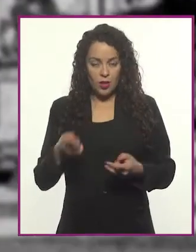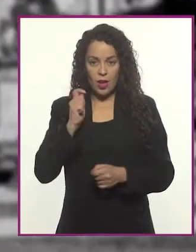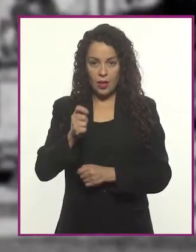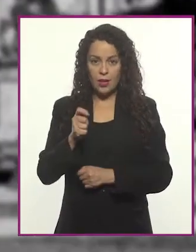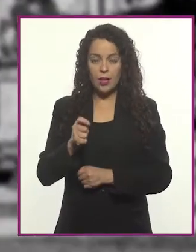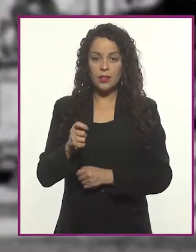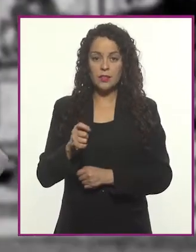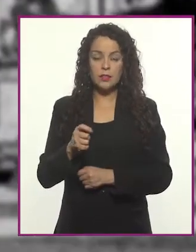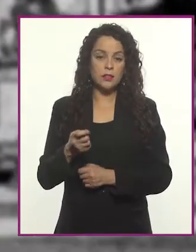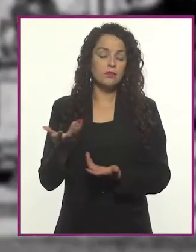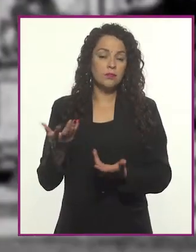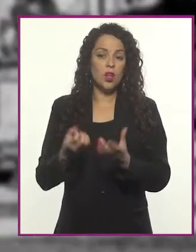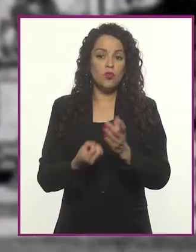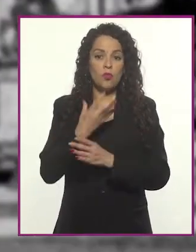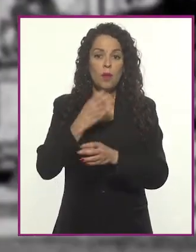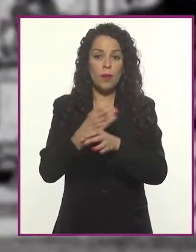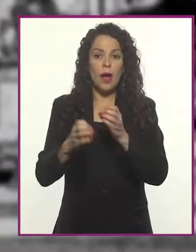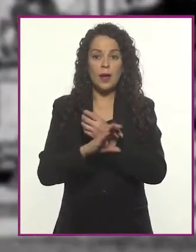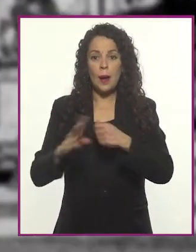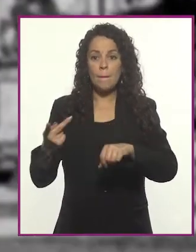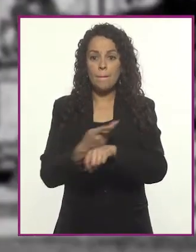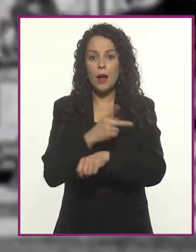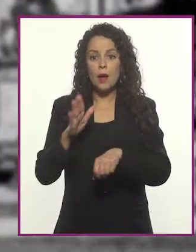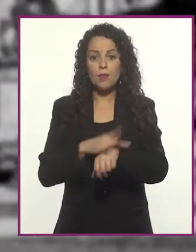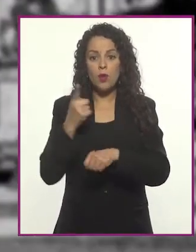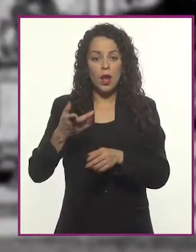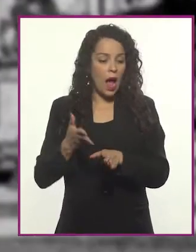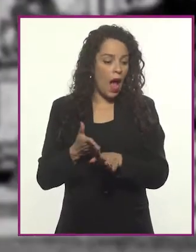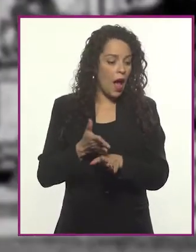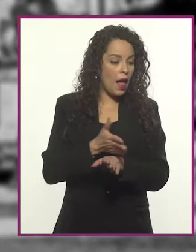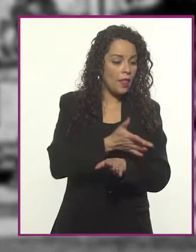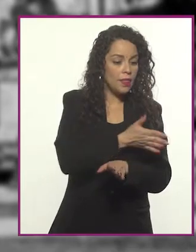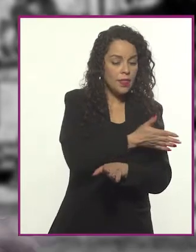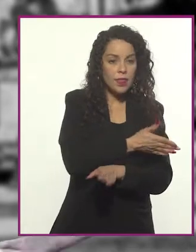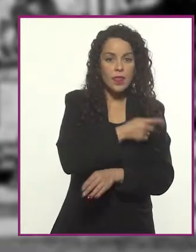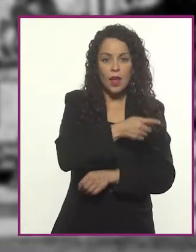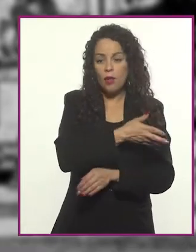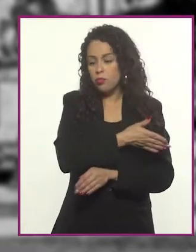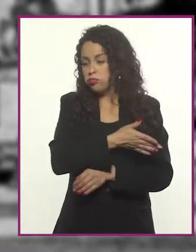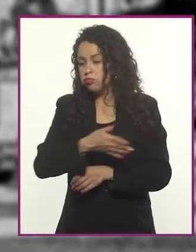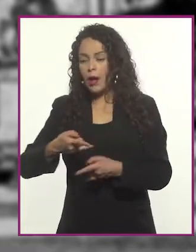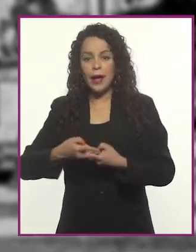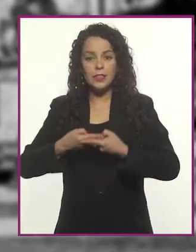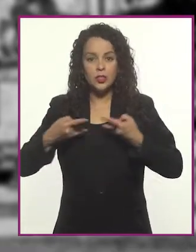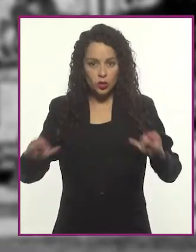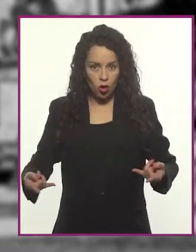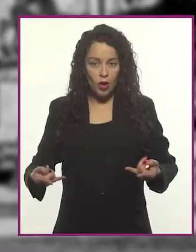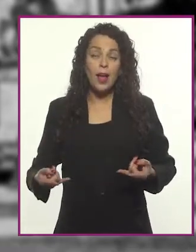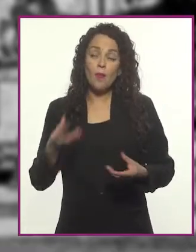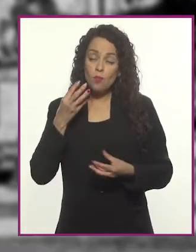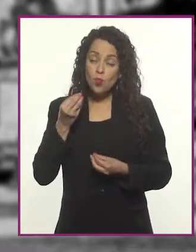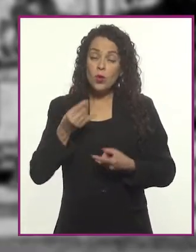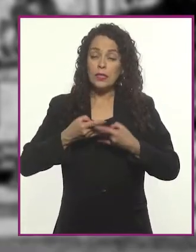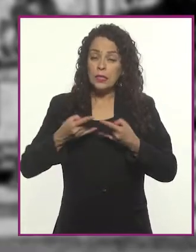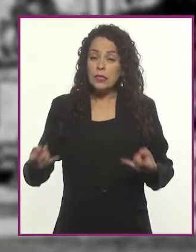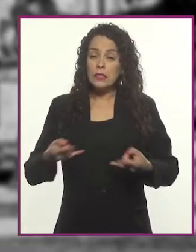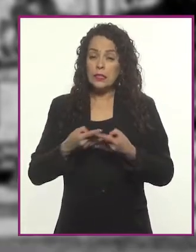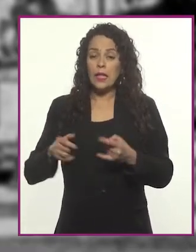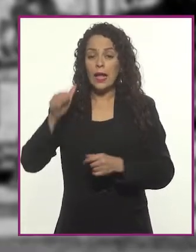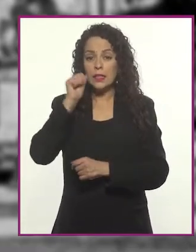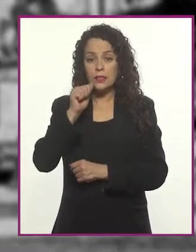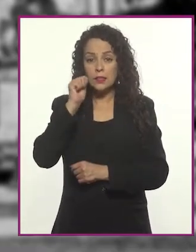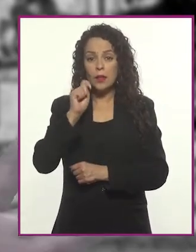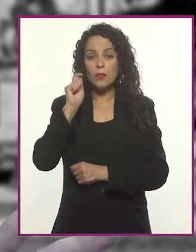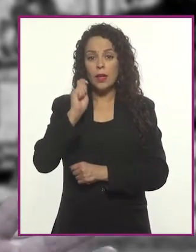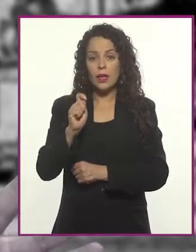mundo narrado con una nueva situación, que es consecuencia de todo lo que sucedió durante el desarrollo. En muchas historias, en la conclusión se da lo